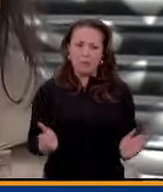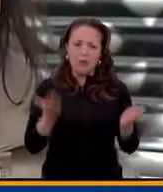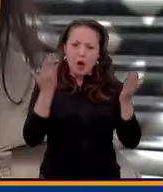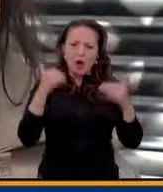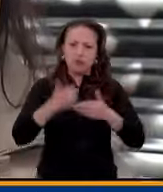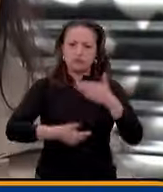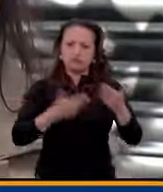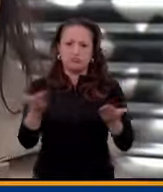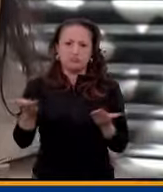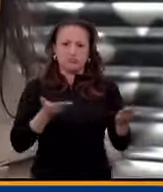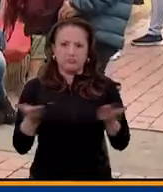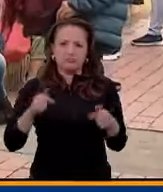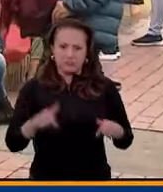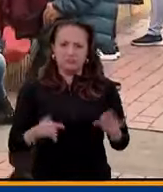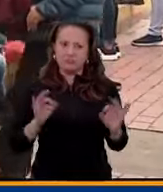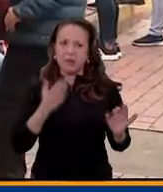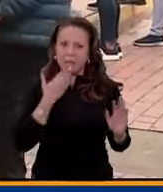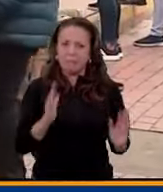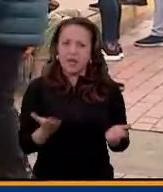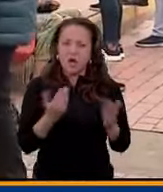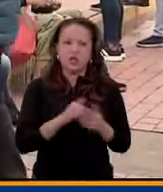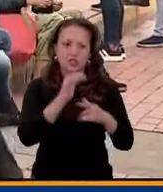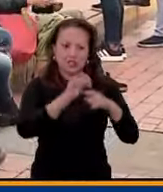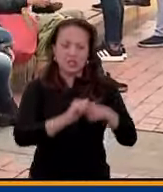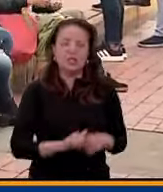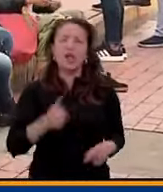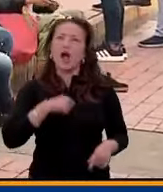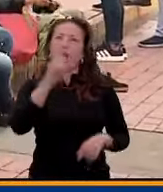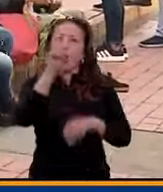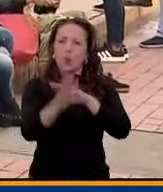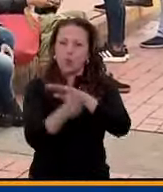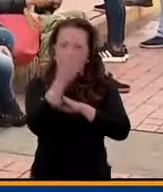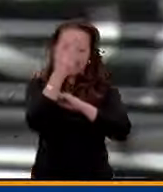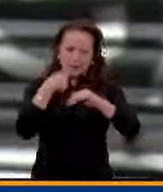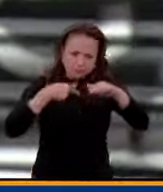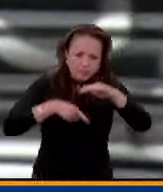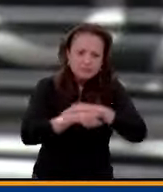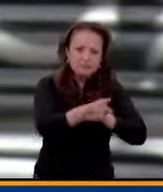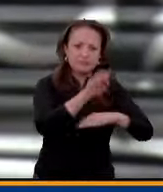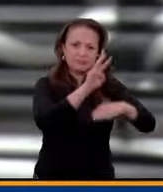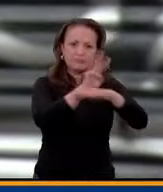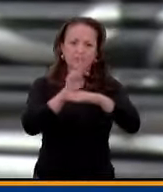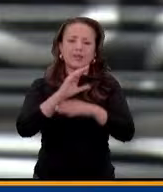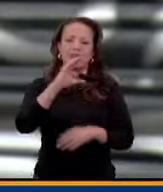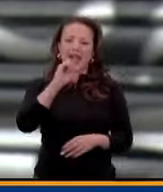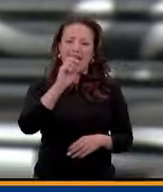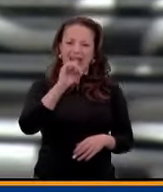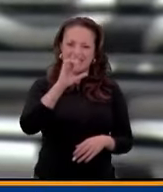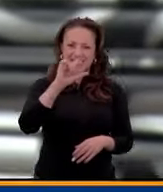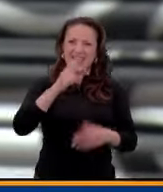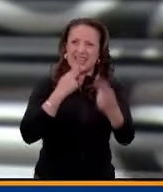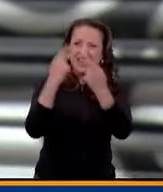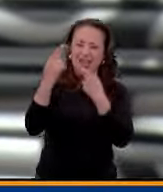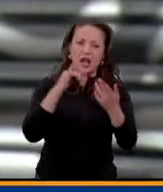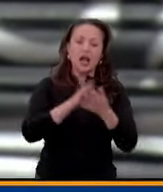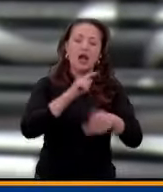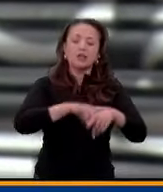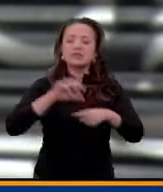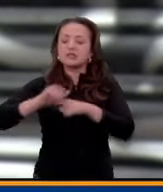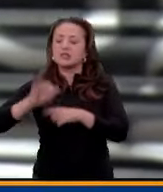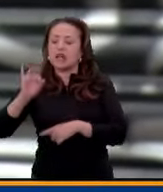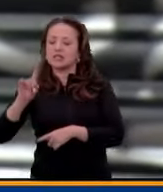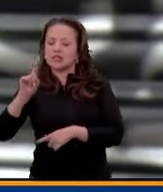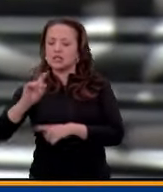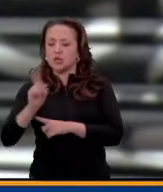Sí. Servicio de citas está mejor. A la 1 de la mañana ingresé a la página de la Cancillería. La cita estaba a las 6:15, a las